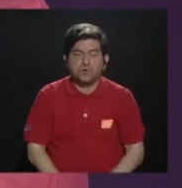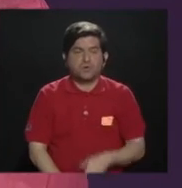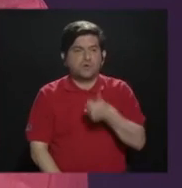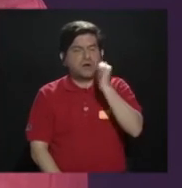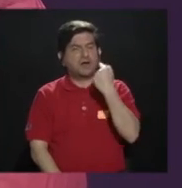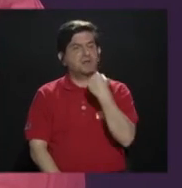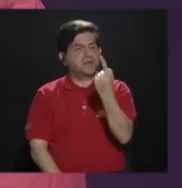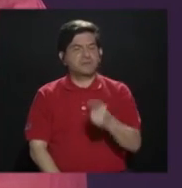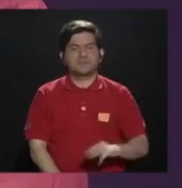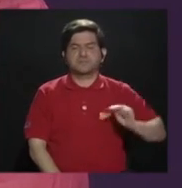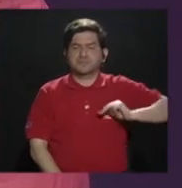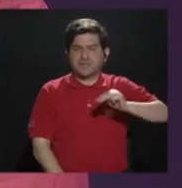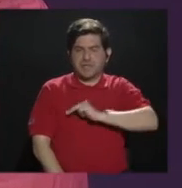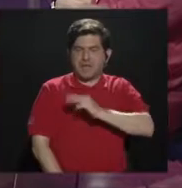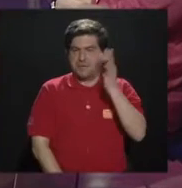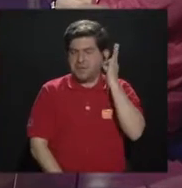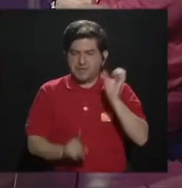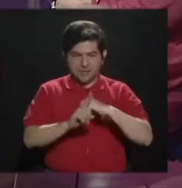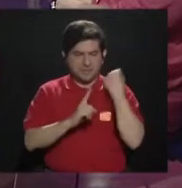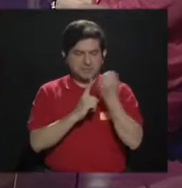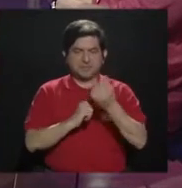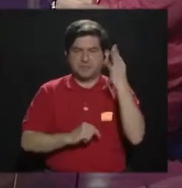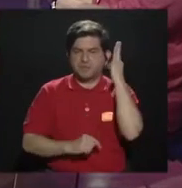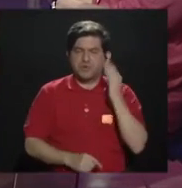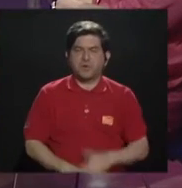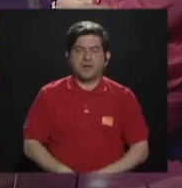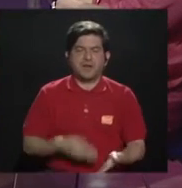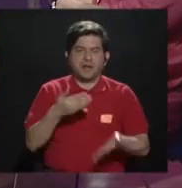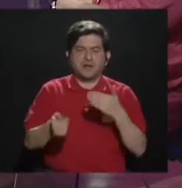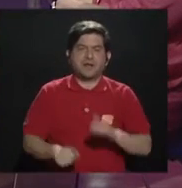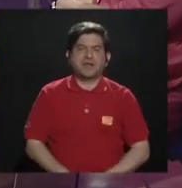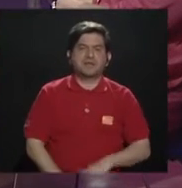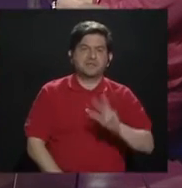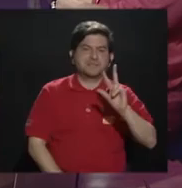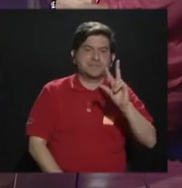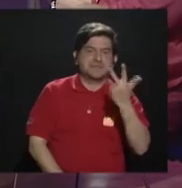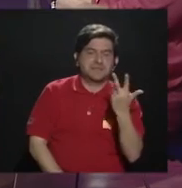planteaba la ministra de la Condición de la Mujer, casi es una tercera jornada